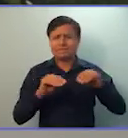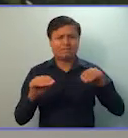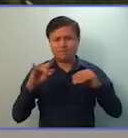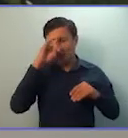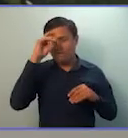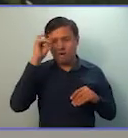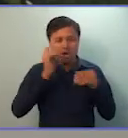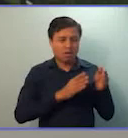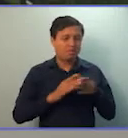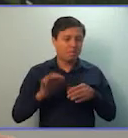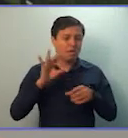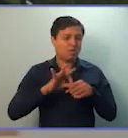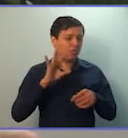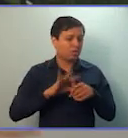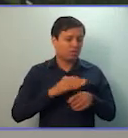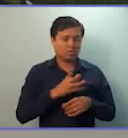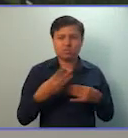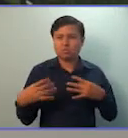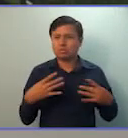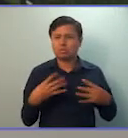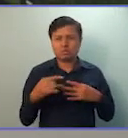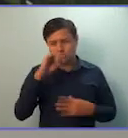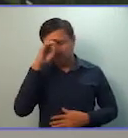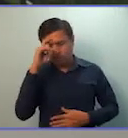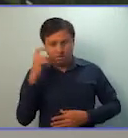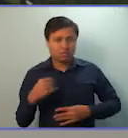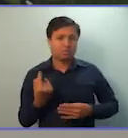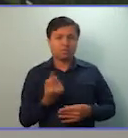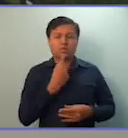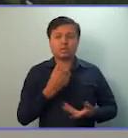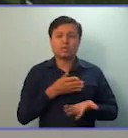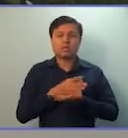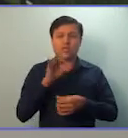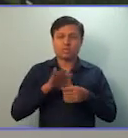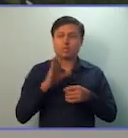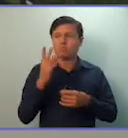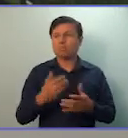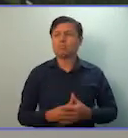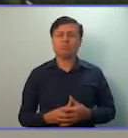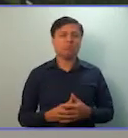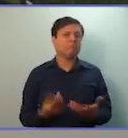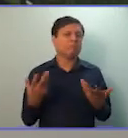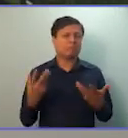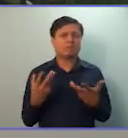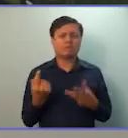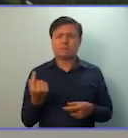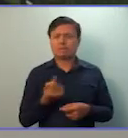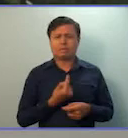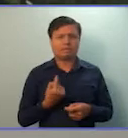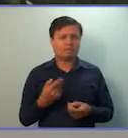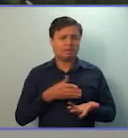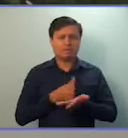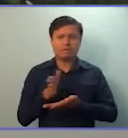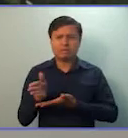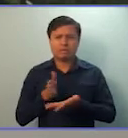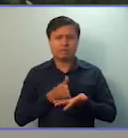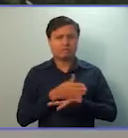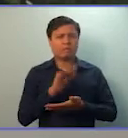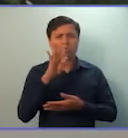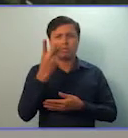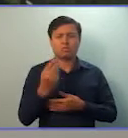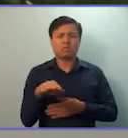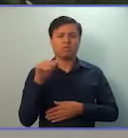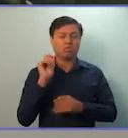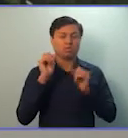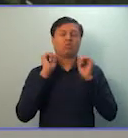función de la organización electoral así como las personas que se mueven para ir a votar o sea es una cantidad de personas que se mueven ese 4 de